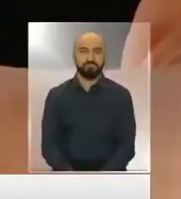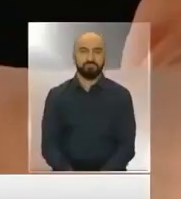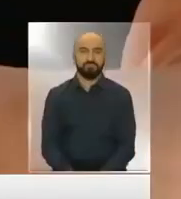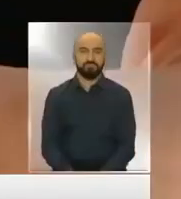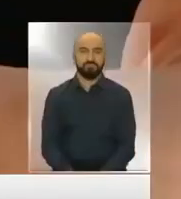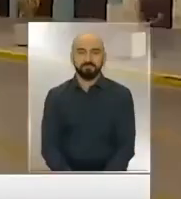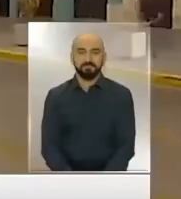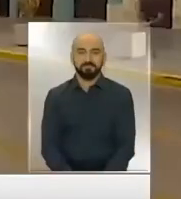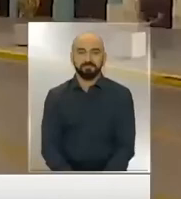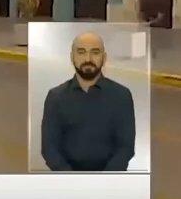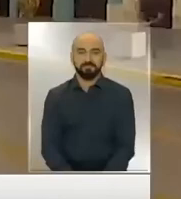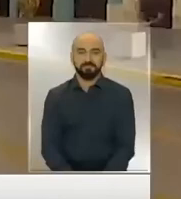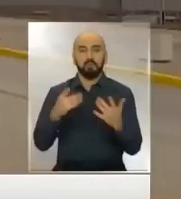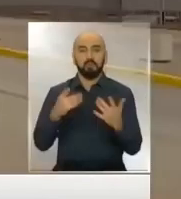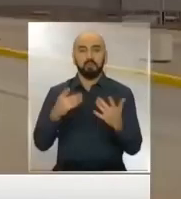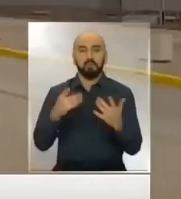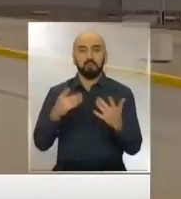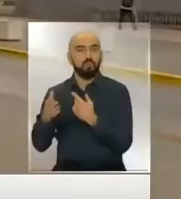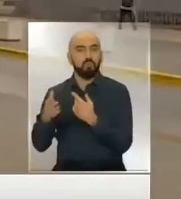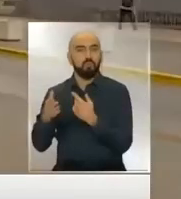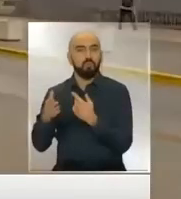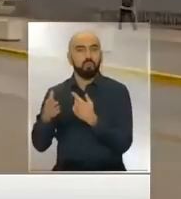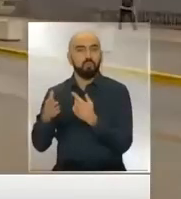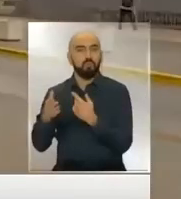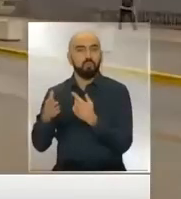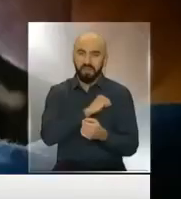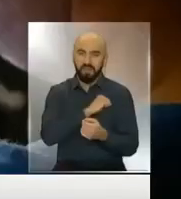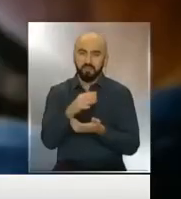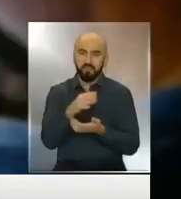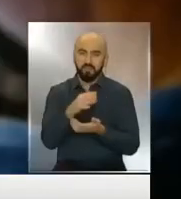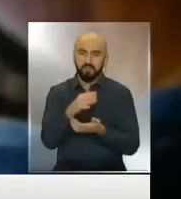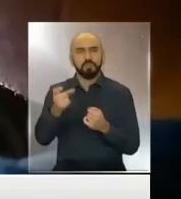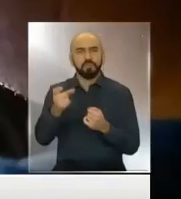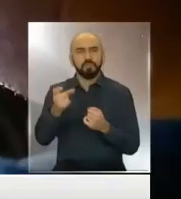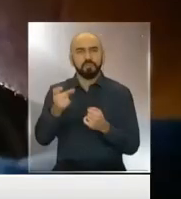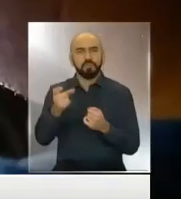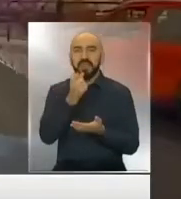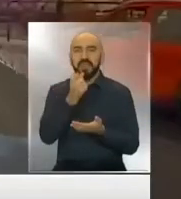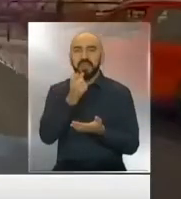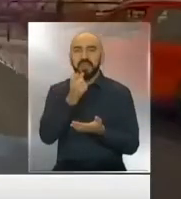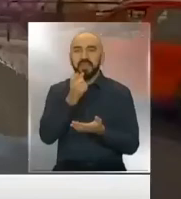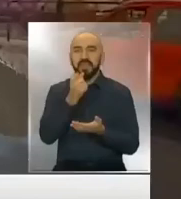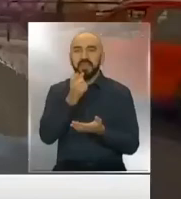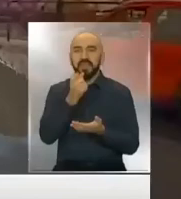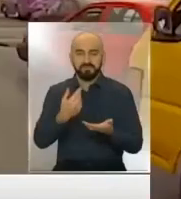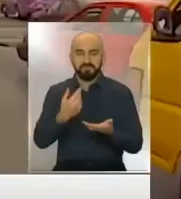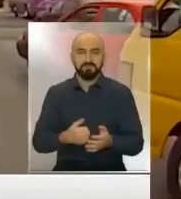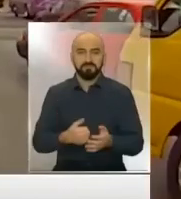Nos movemos ahora a la comuna de Santiago. Acá un usuario nos ofrece éxtasis. Buena, ¿hay